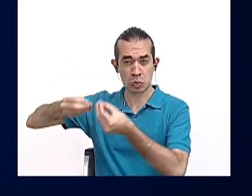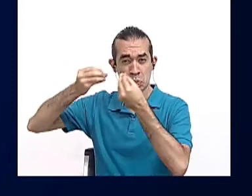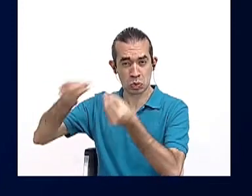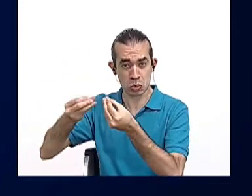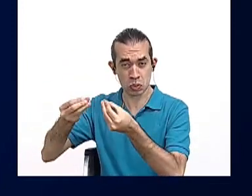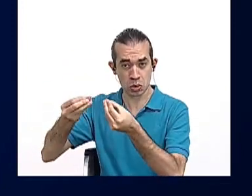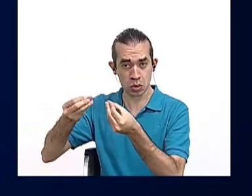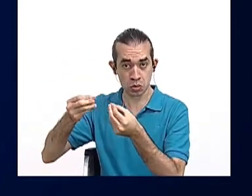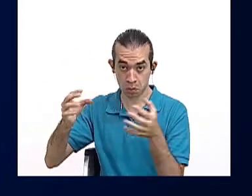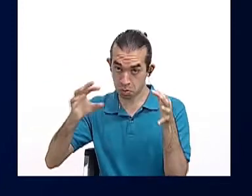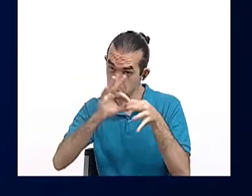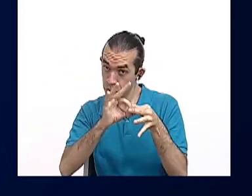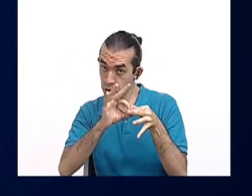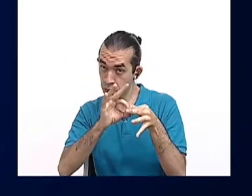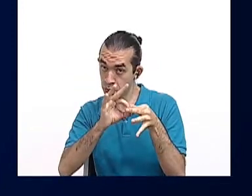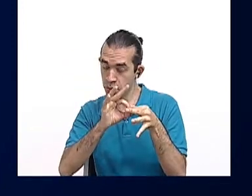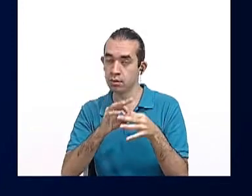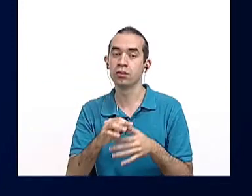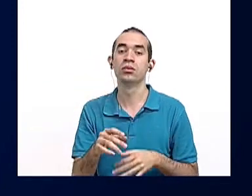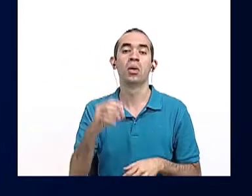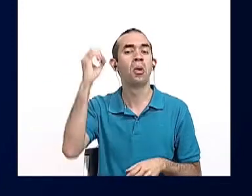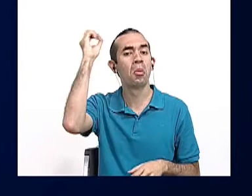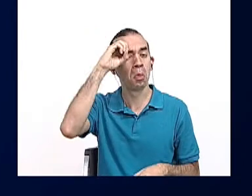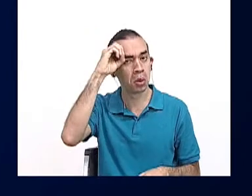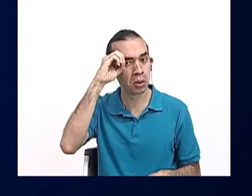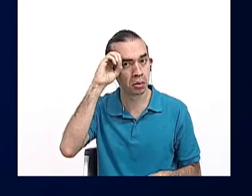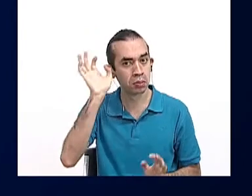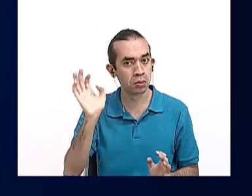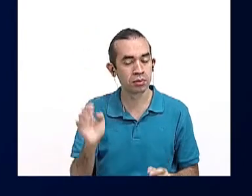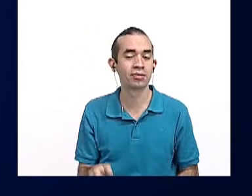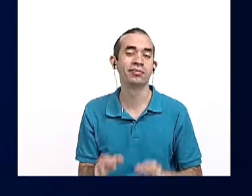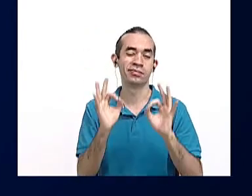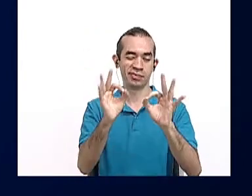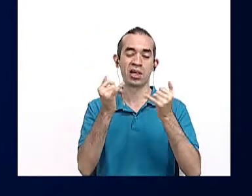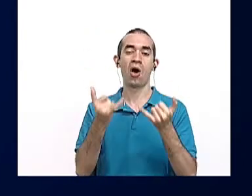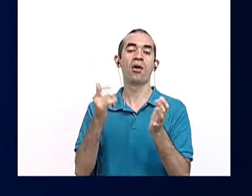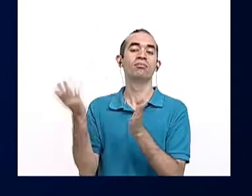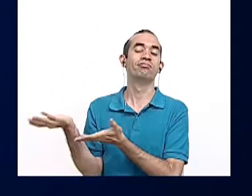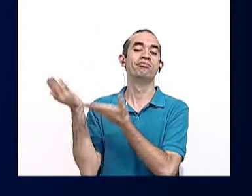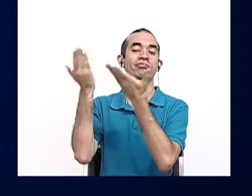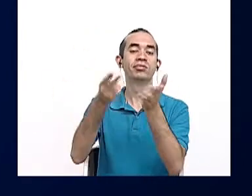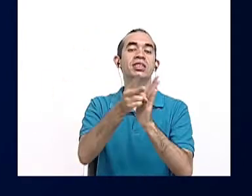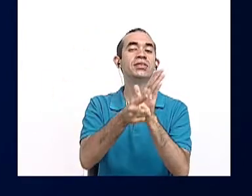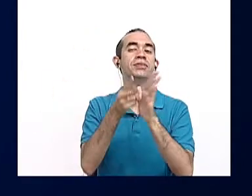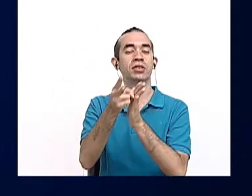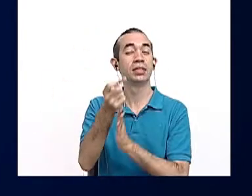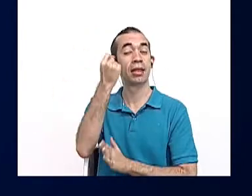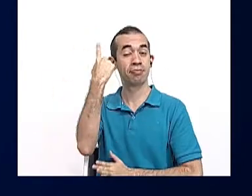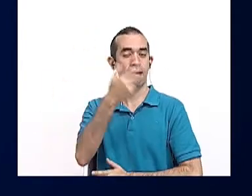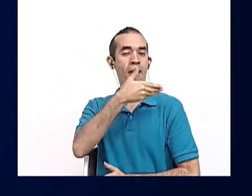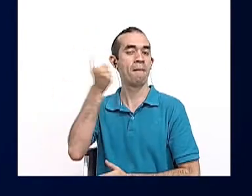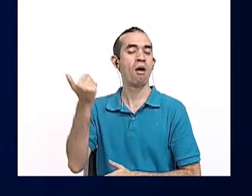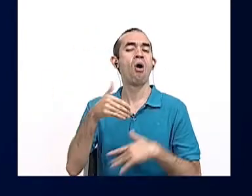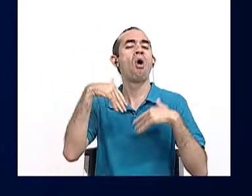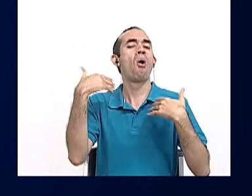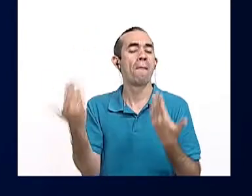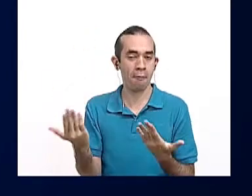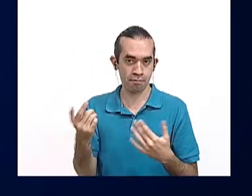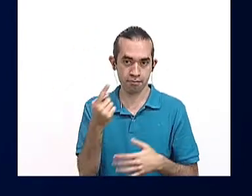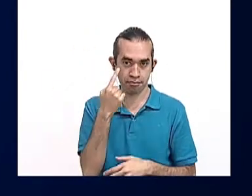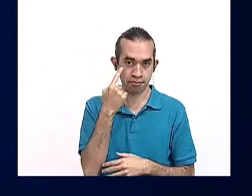piensan? Muy bien, vamos también a compartir un video para comprender mejor la relación